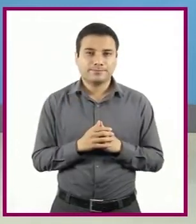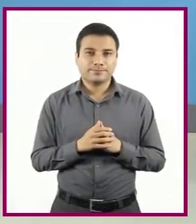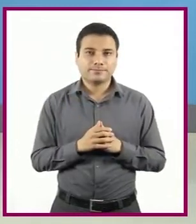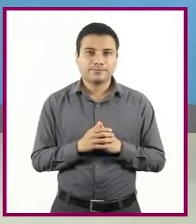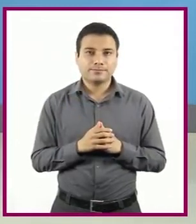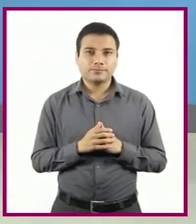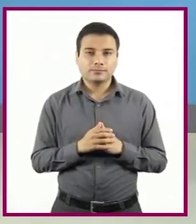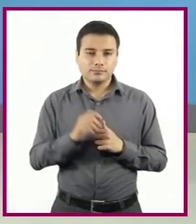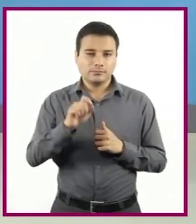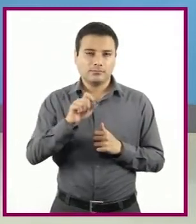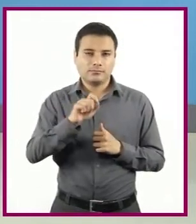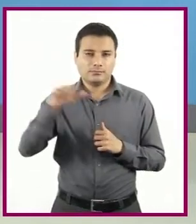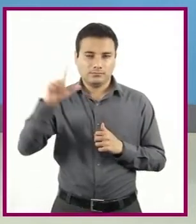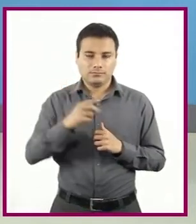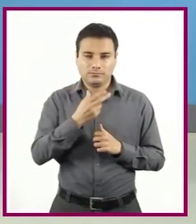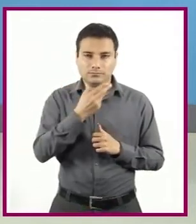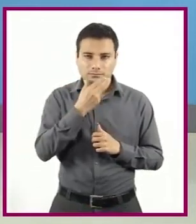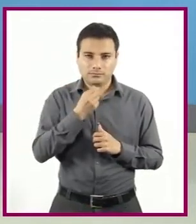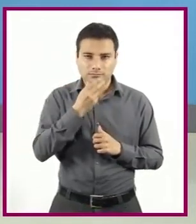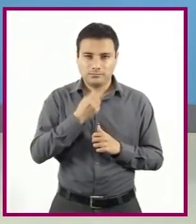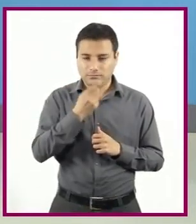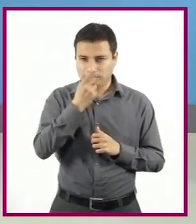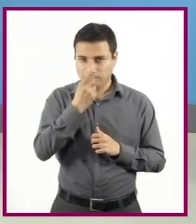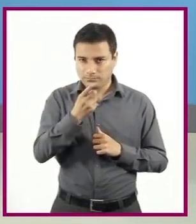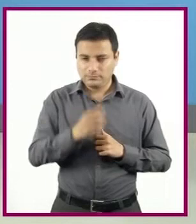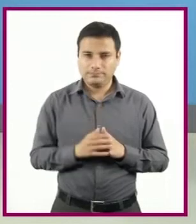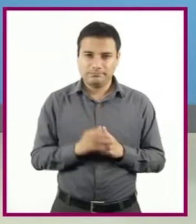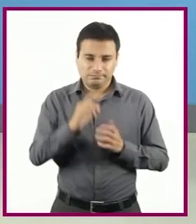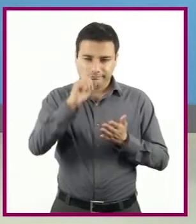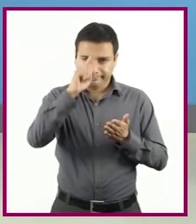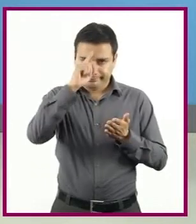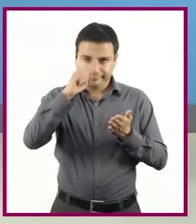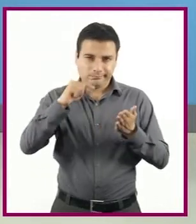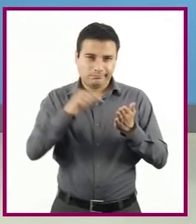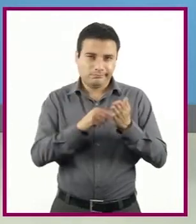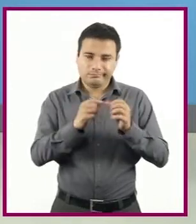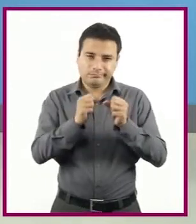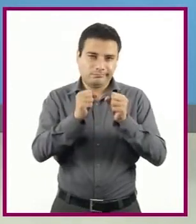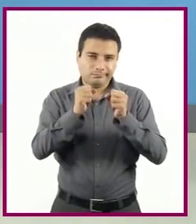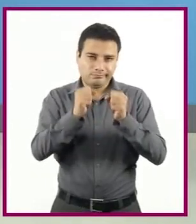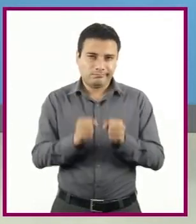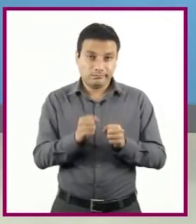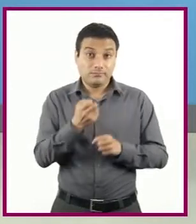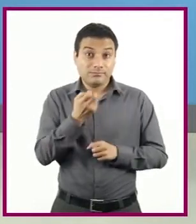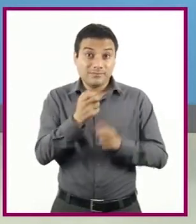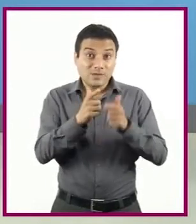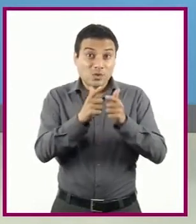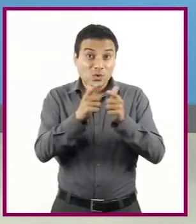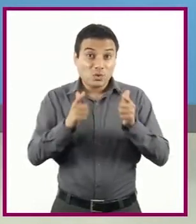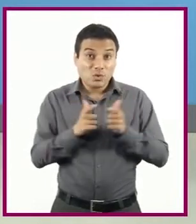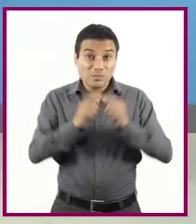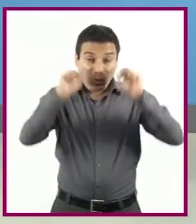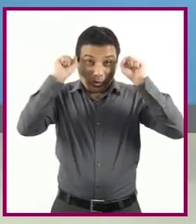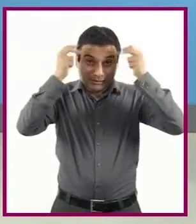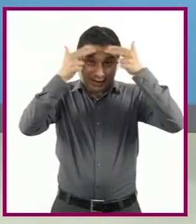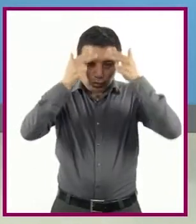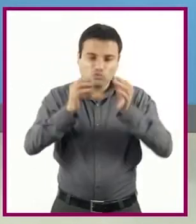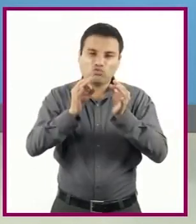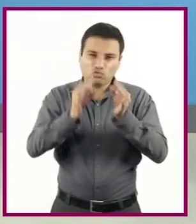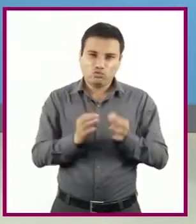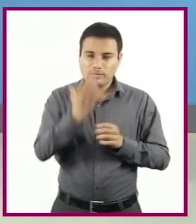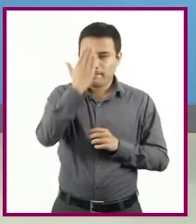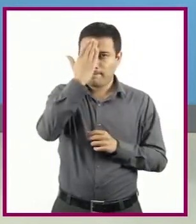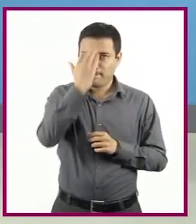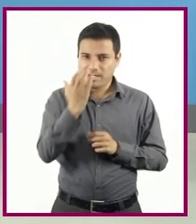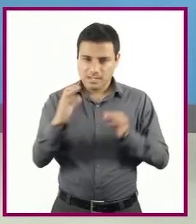el arqueólogo Lorenzo Ochoa, es más la filiación mayense de los huastecos. Incluso su